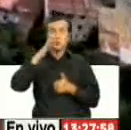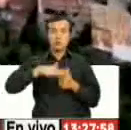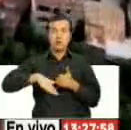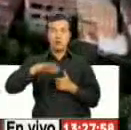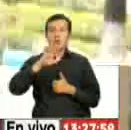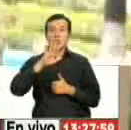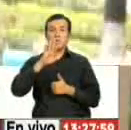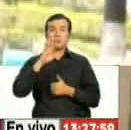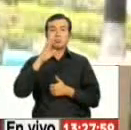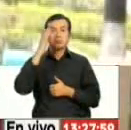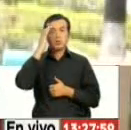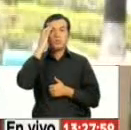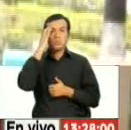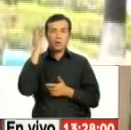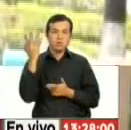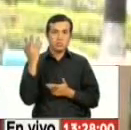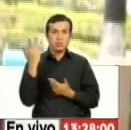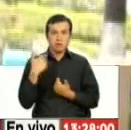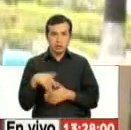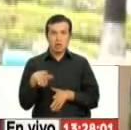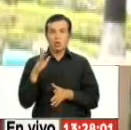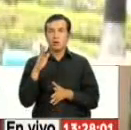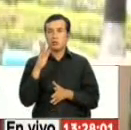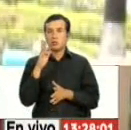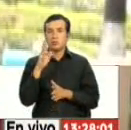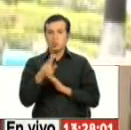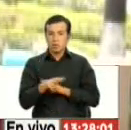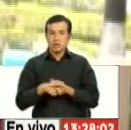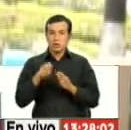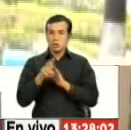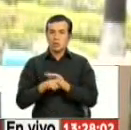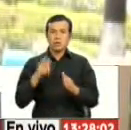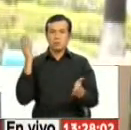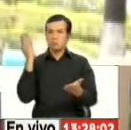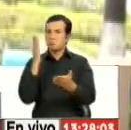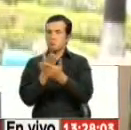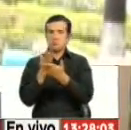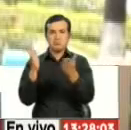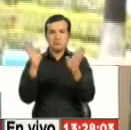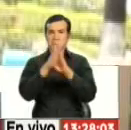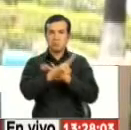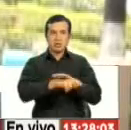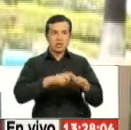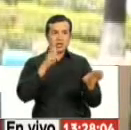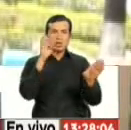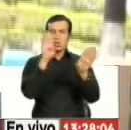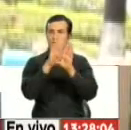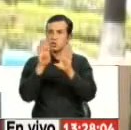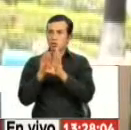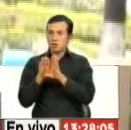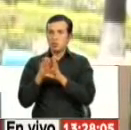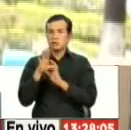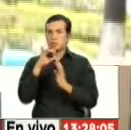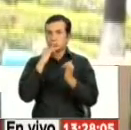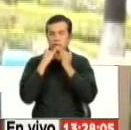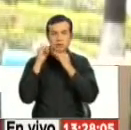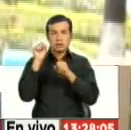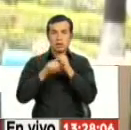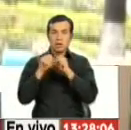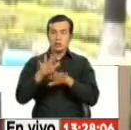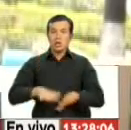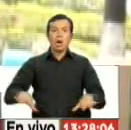patrimonial se determinan ya algunas concesiones mineras que tienen que ser cerradas por tener una incidencia directa